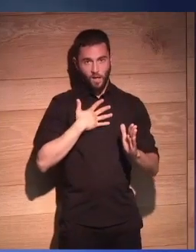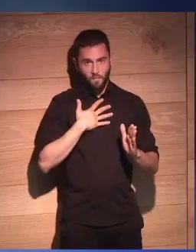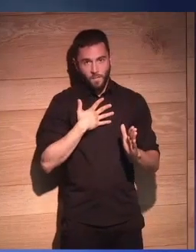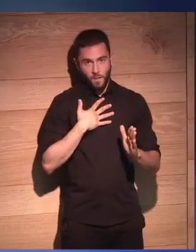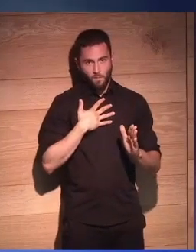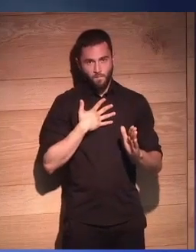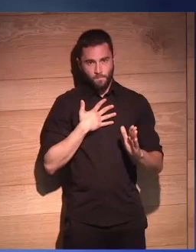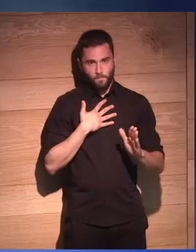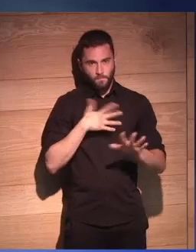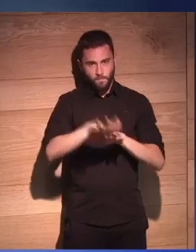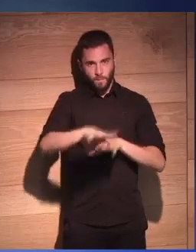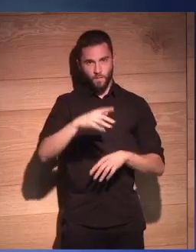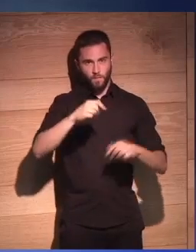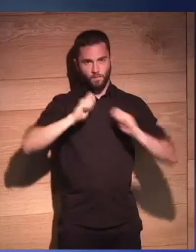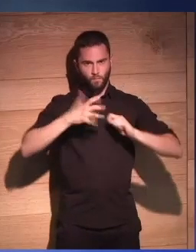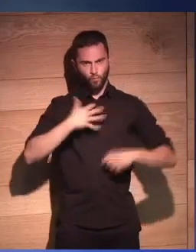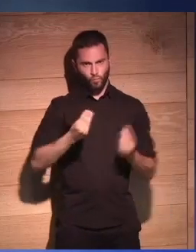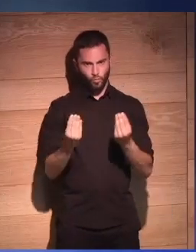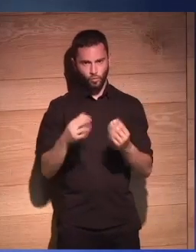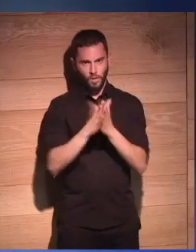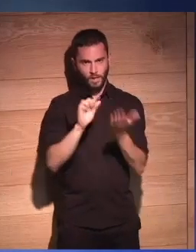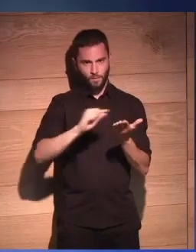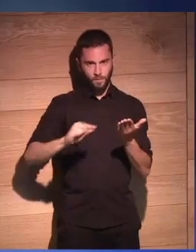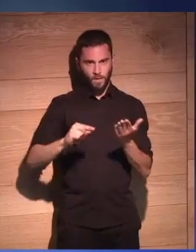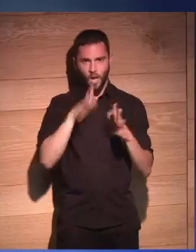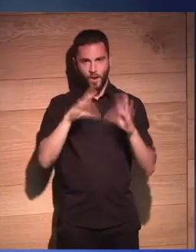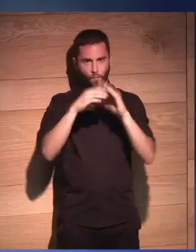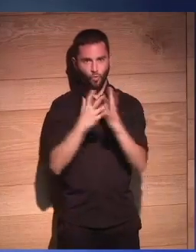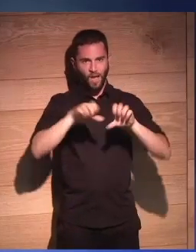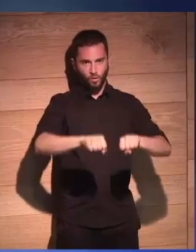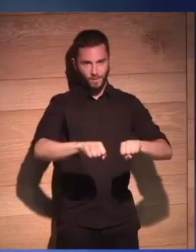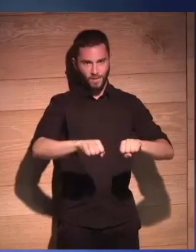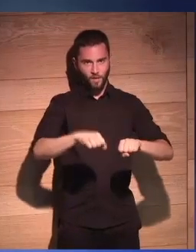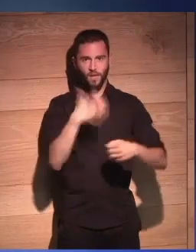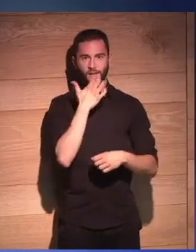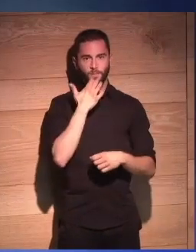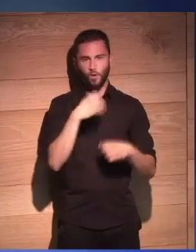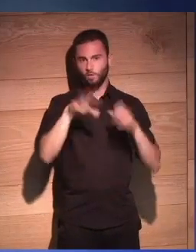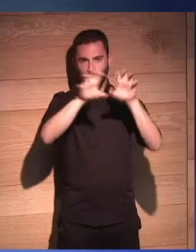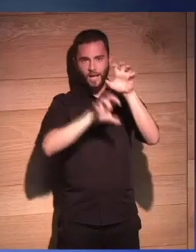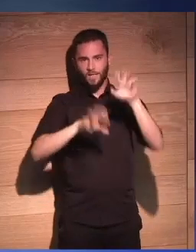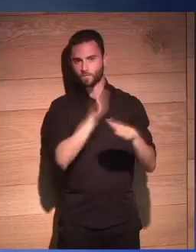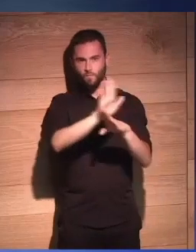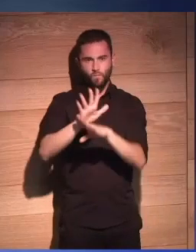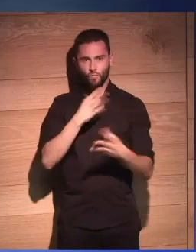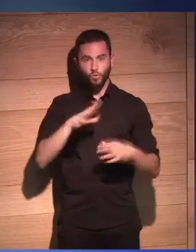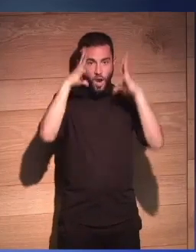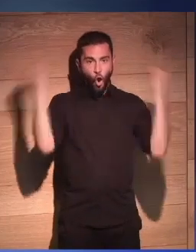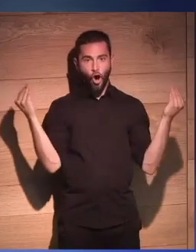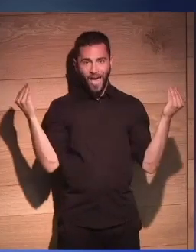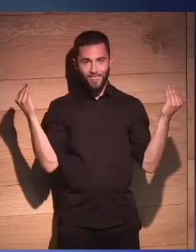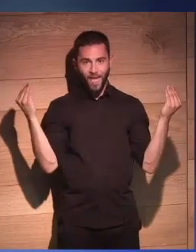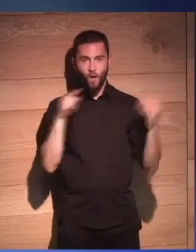y que escribo sobre esto en el libro, que ahora... conquistado el mundo, hay otros ejemplos en muchos países, pero es en Holanda, donde